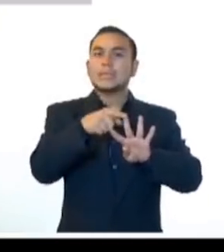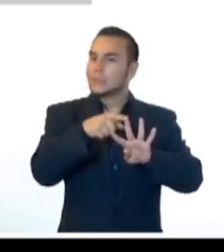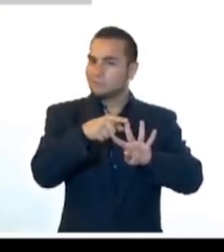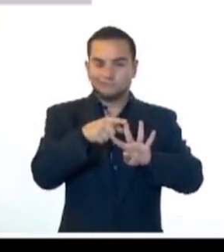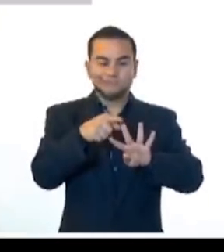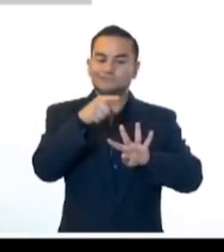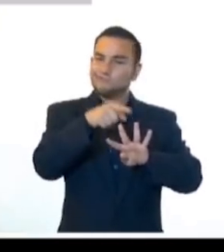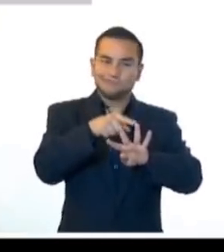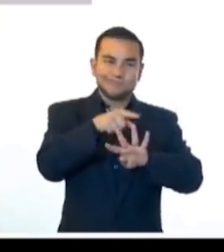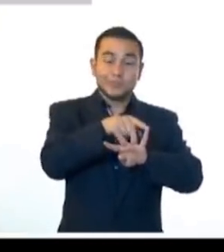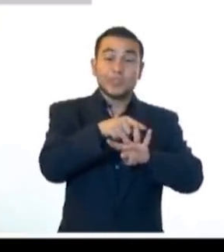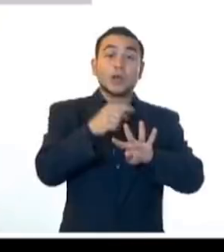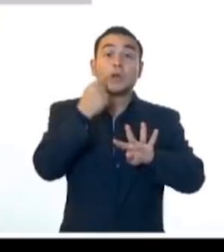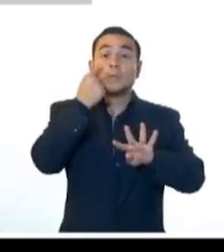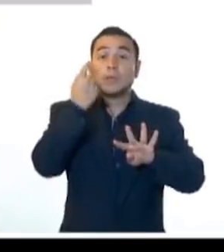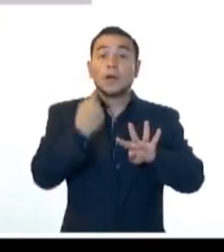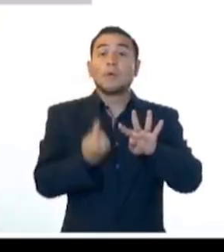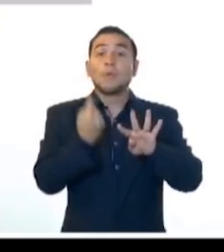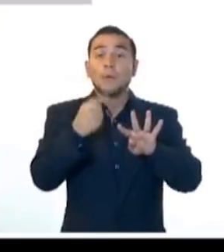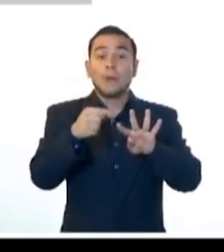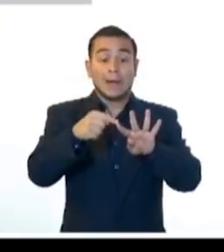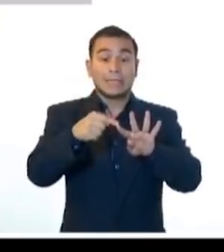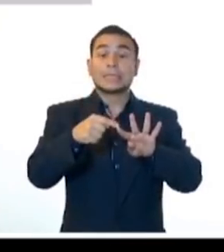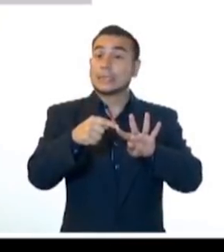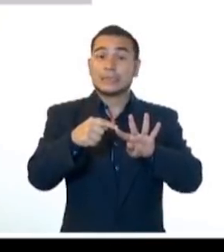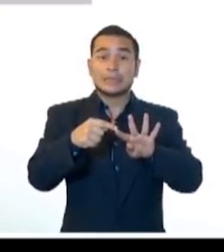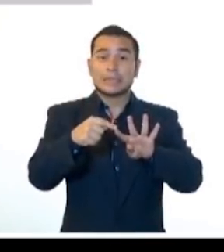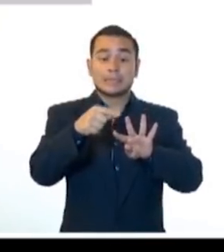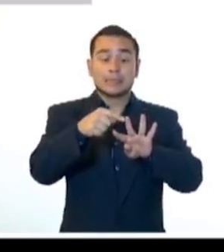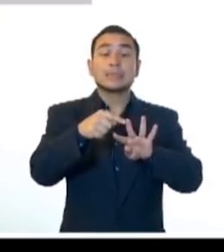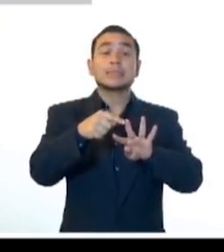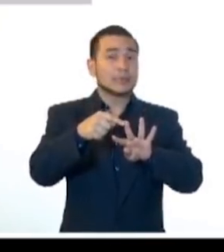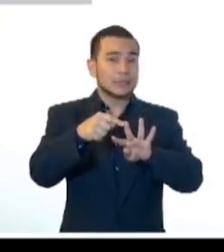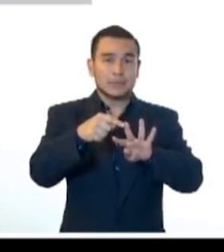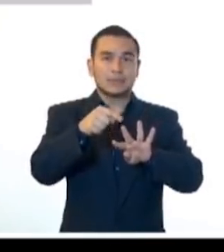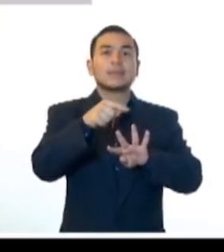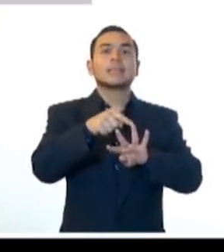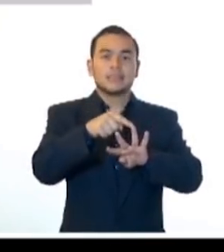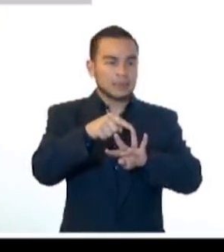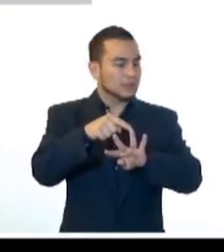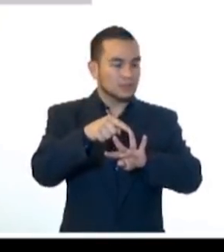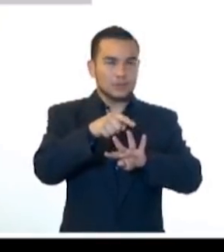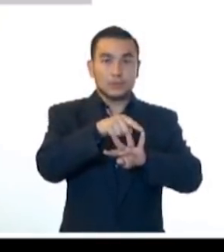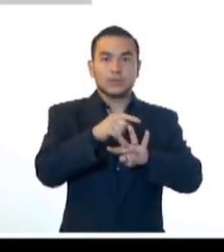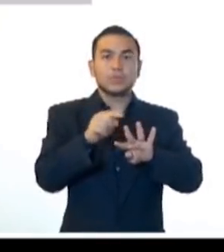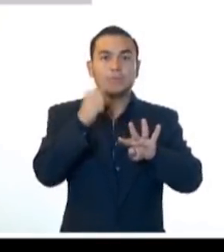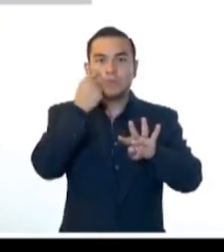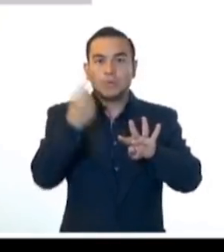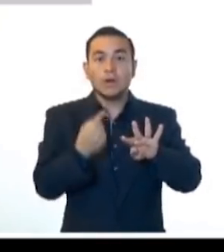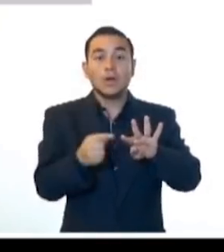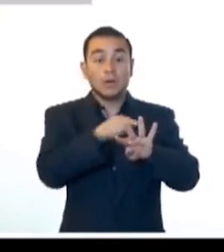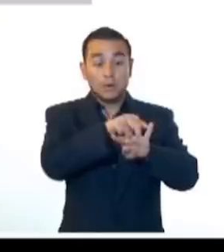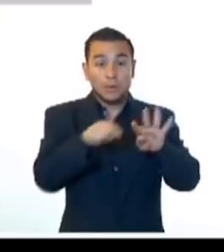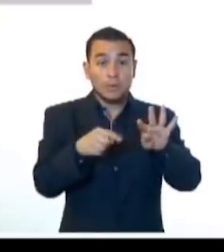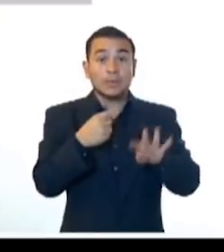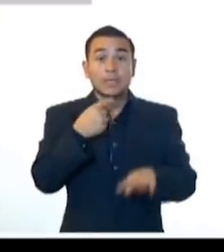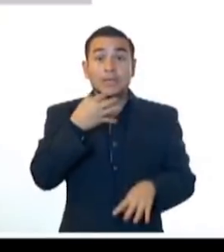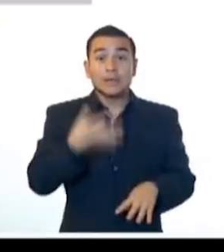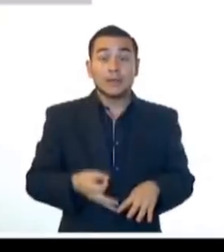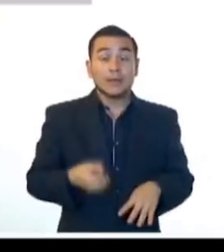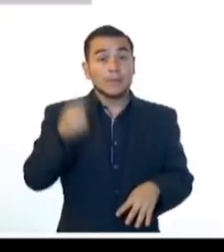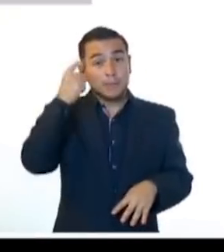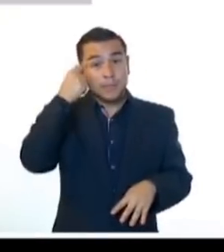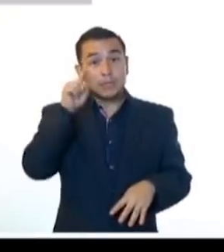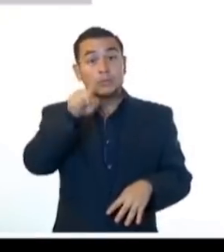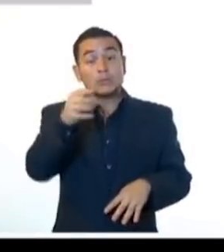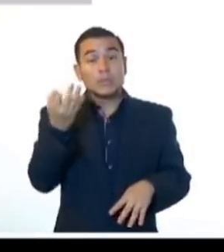números de DUI de su grupo familiar, de las personas que viven en su vivienda, y ninguno aparece en el registro, y usted considera que debería ser elegible para el